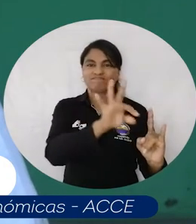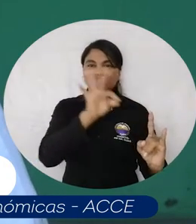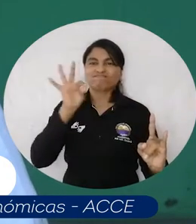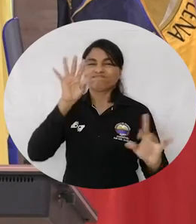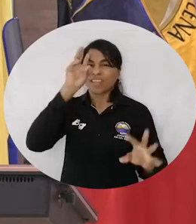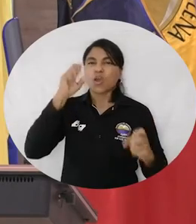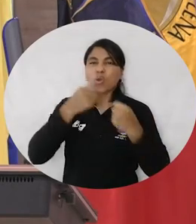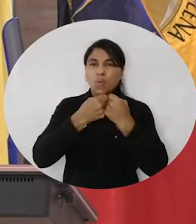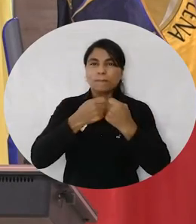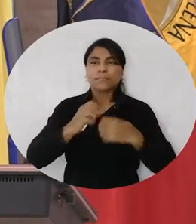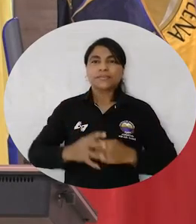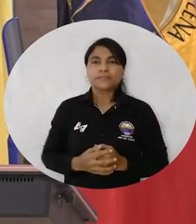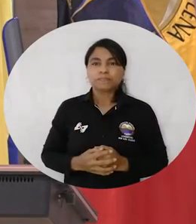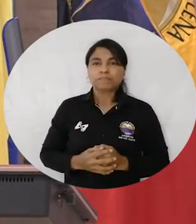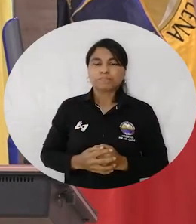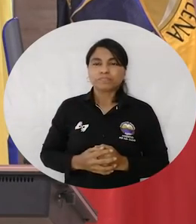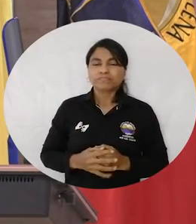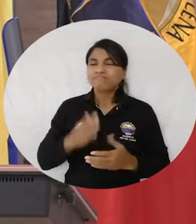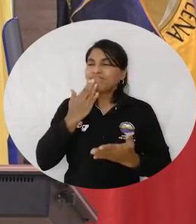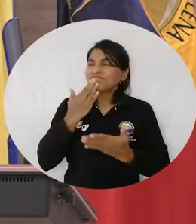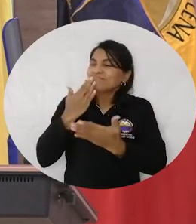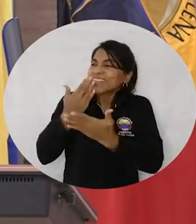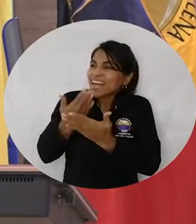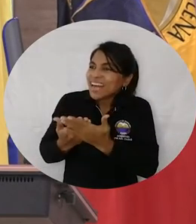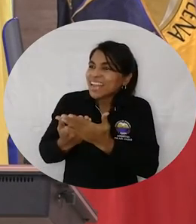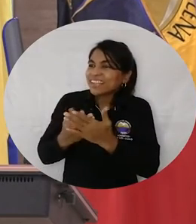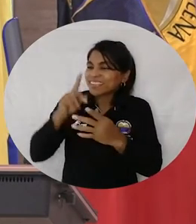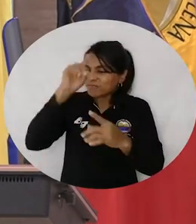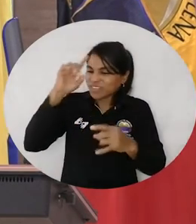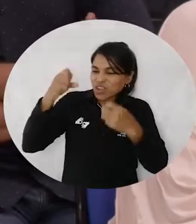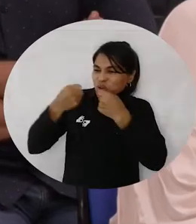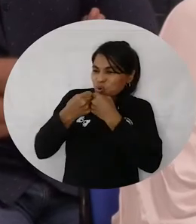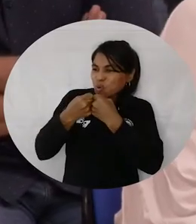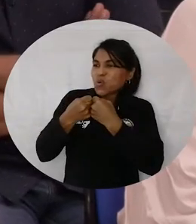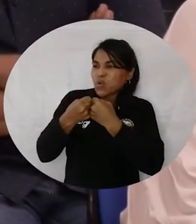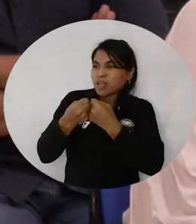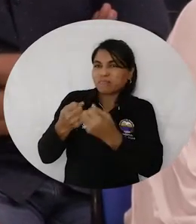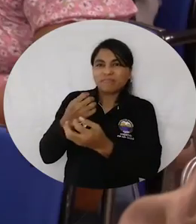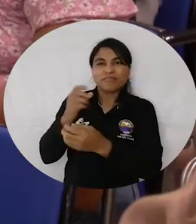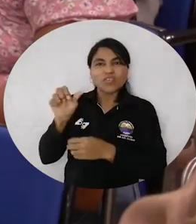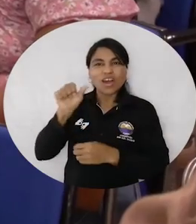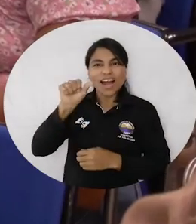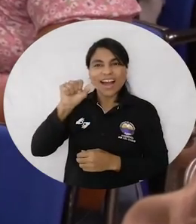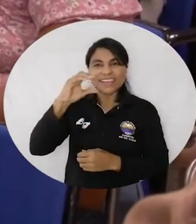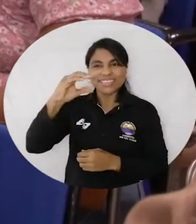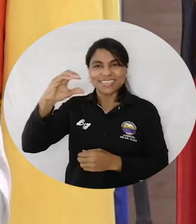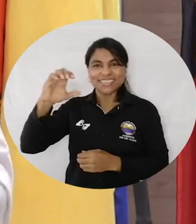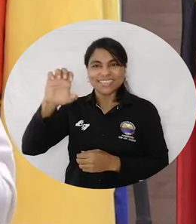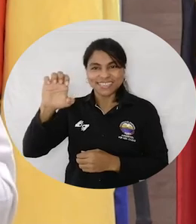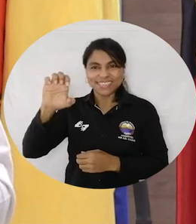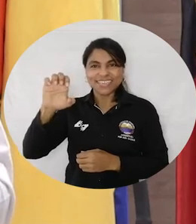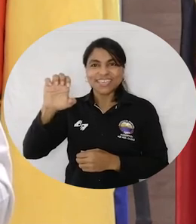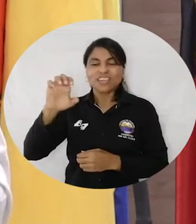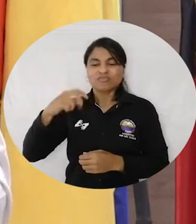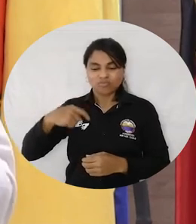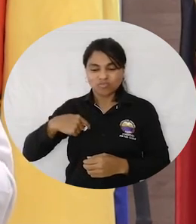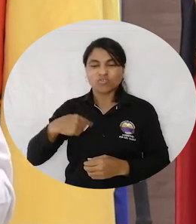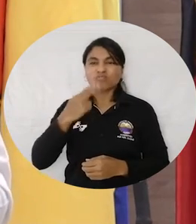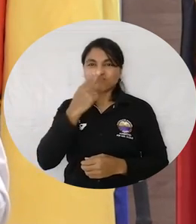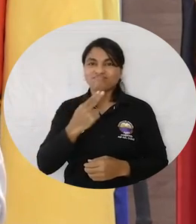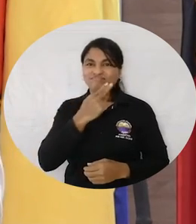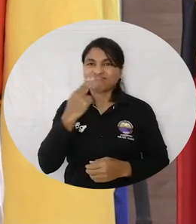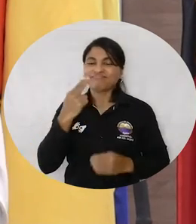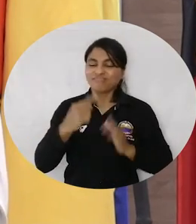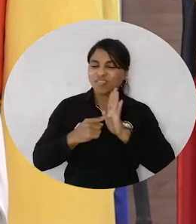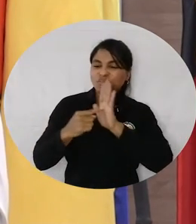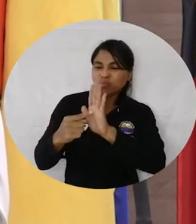para el convenio. Gracias por hacer posible este convenio con la Academia, por confiar en nuestro trabajo. Sé que tengo el compromiso de hacer